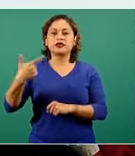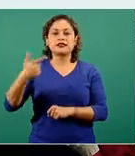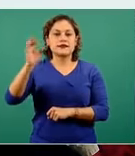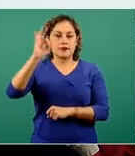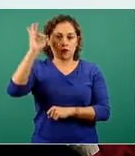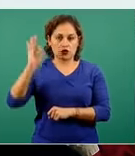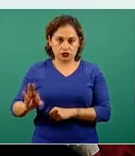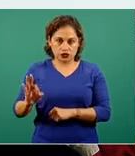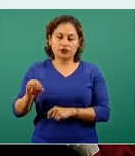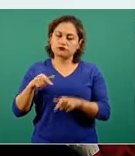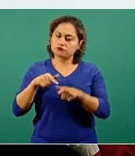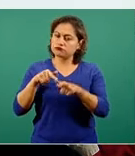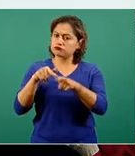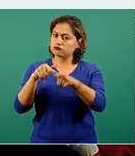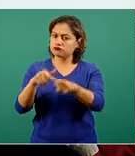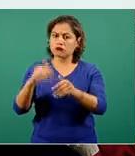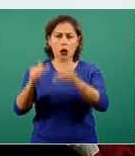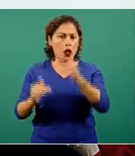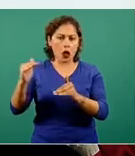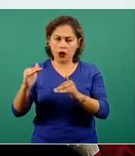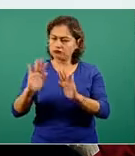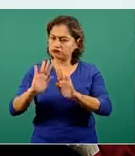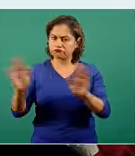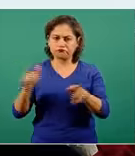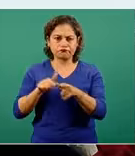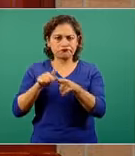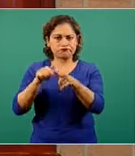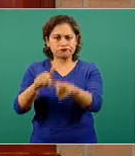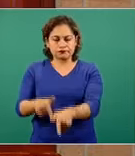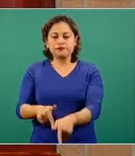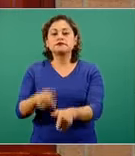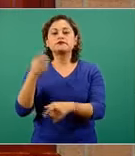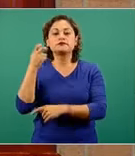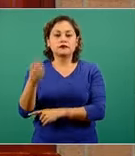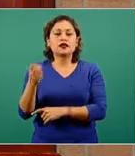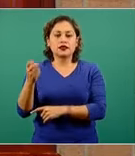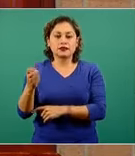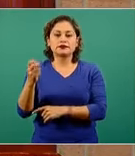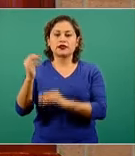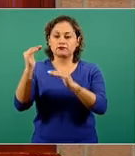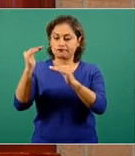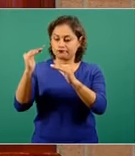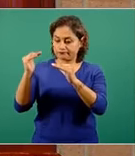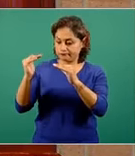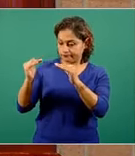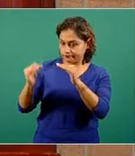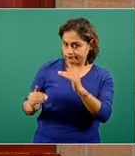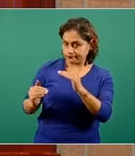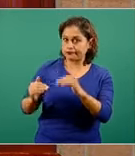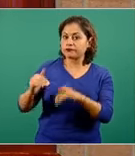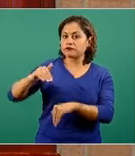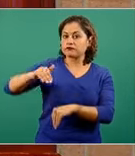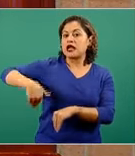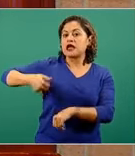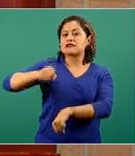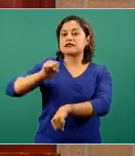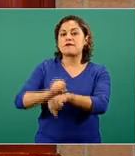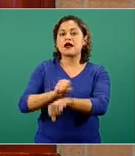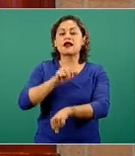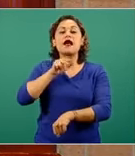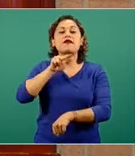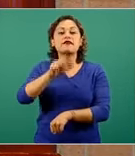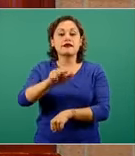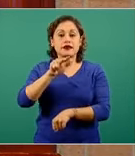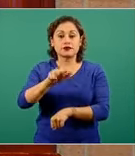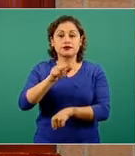semana sin mayor variación, continuando una tendencia descendente que vimos prácticamente desde la semana 18